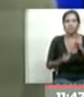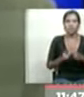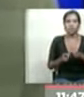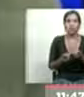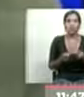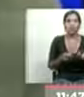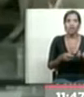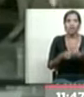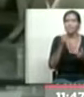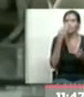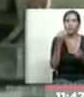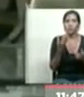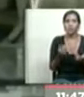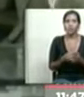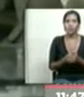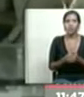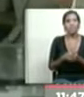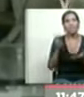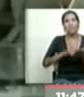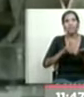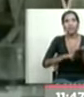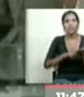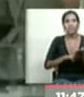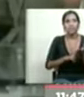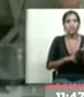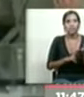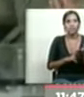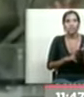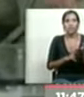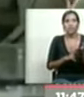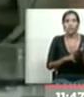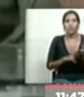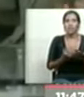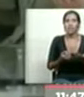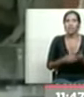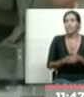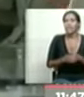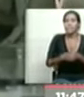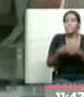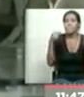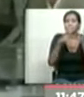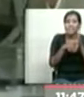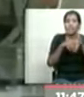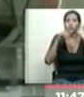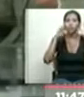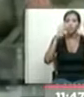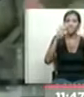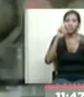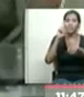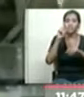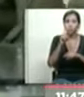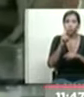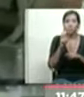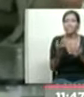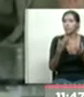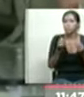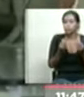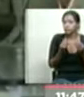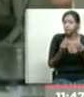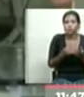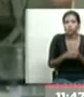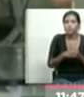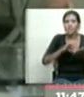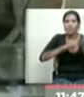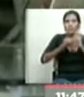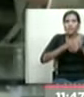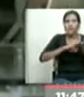hacia Miraflores. La verdad es que en el siglo XXI militar tiene muchos significativos,